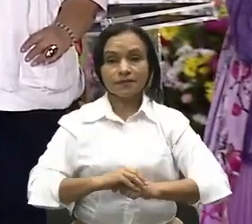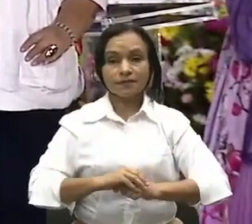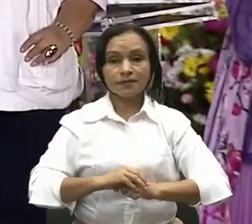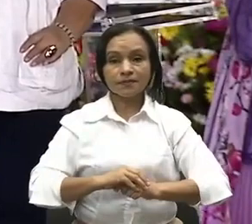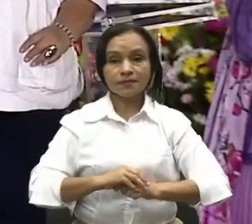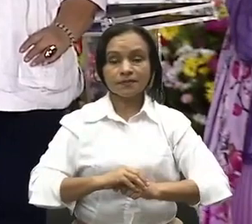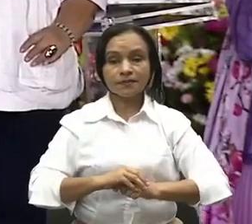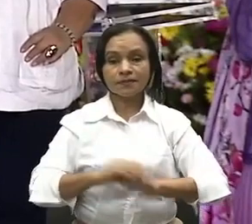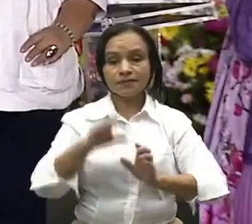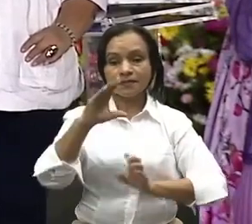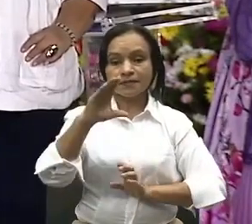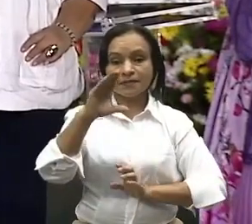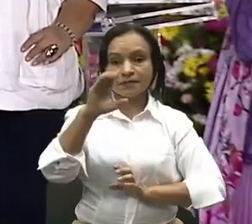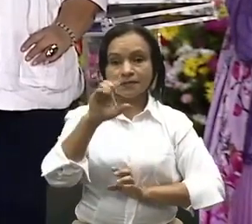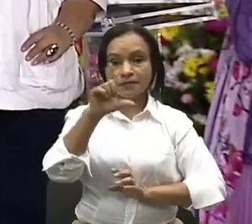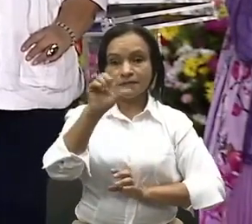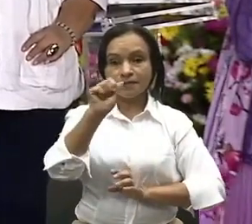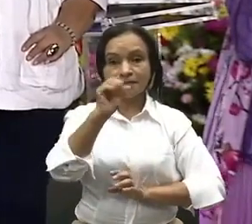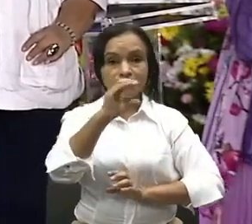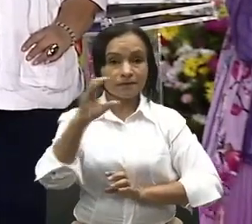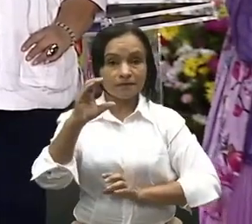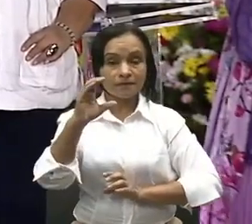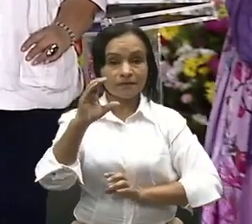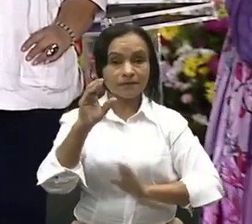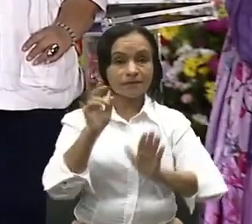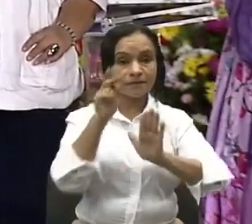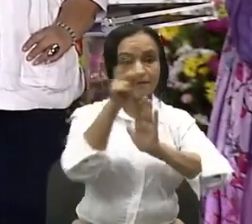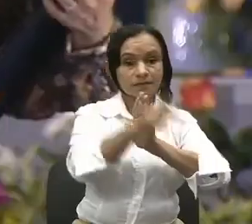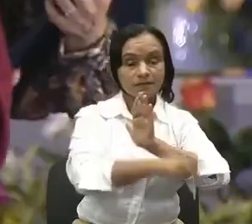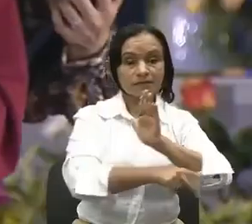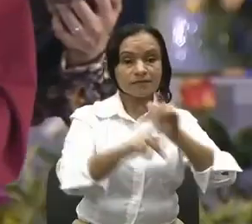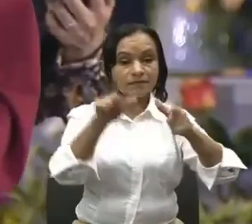en la CELAC, en la comunidad de Estados latinoamericanos y caribeños,